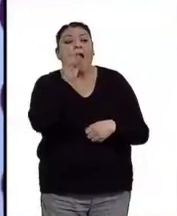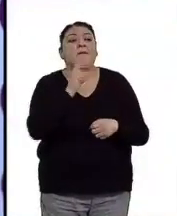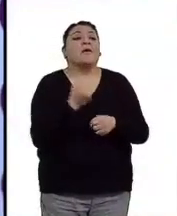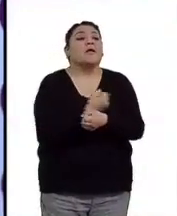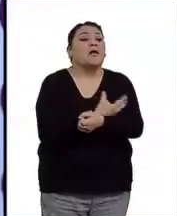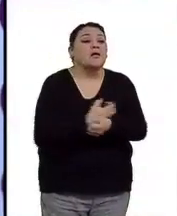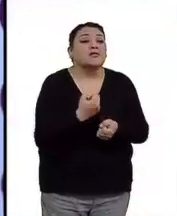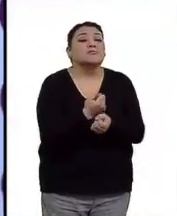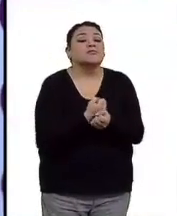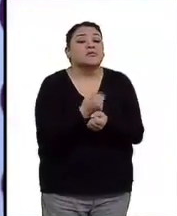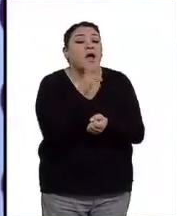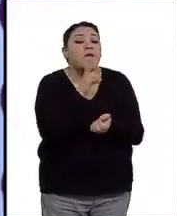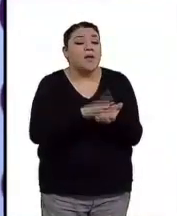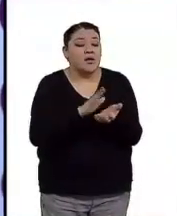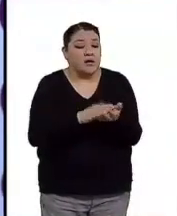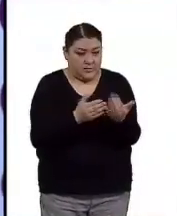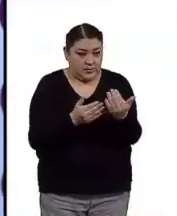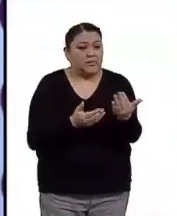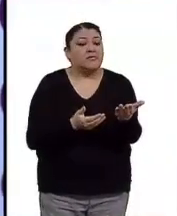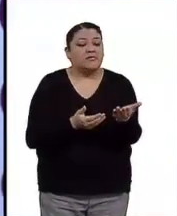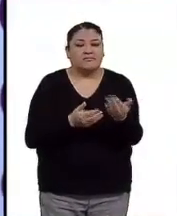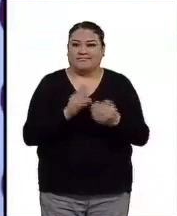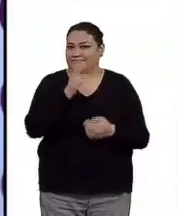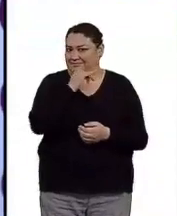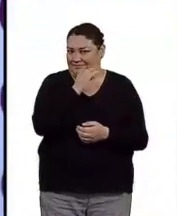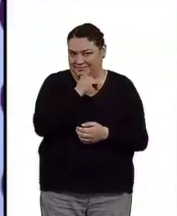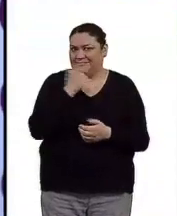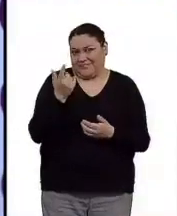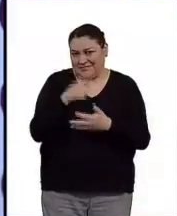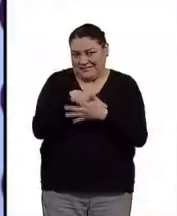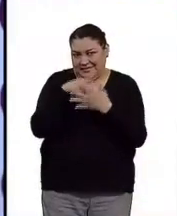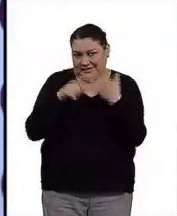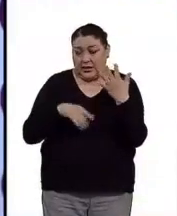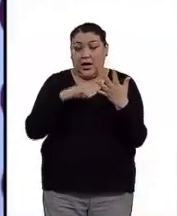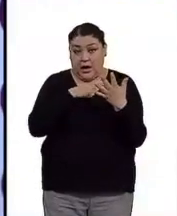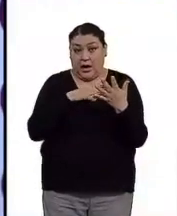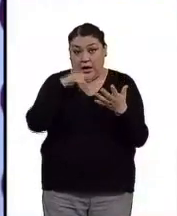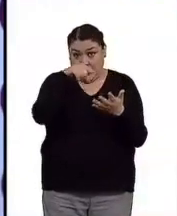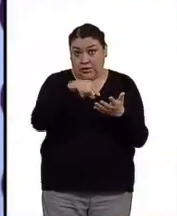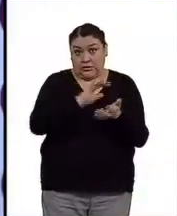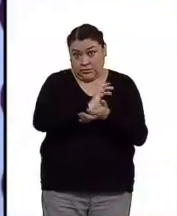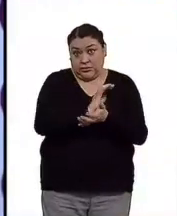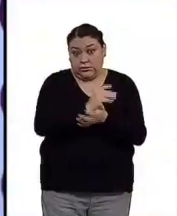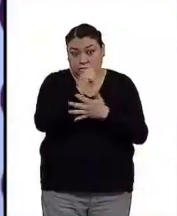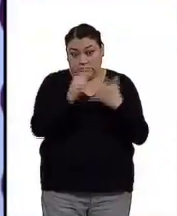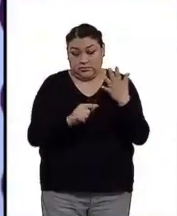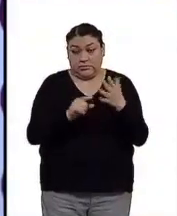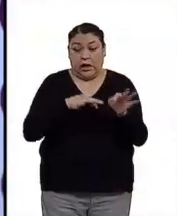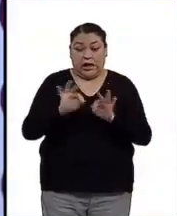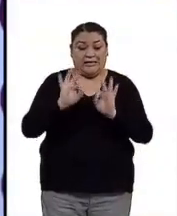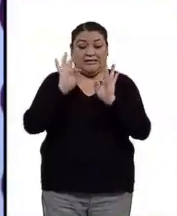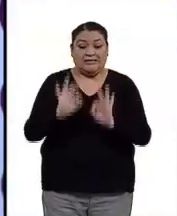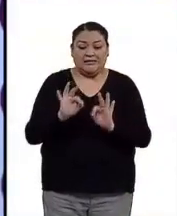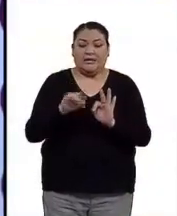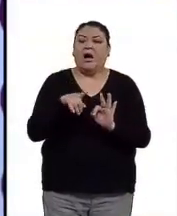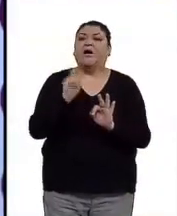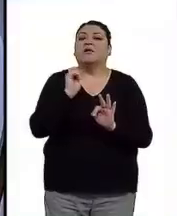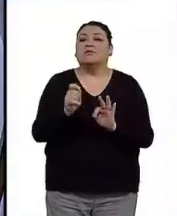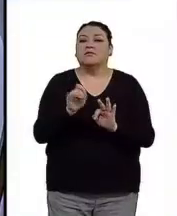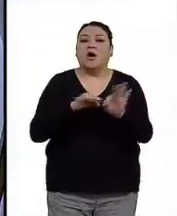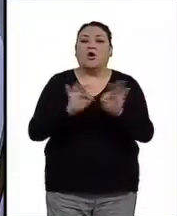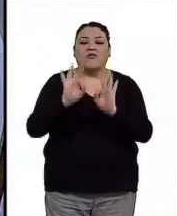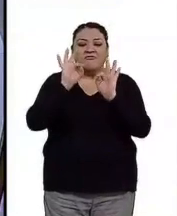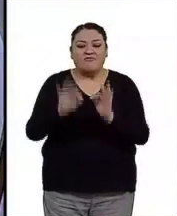embarazo al momento de ingresar a trabajar, ¿no? También esa es una práctica discriminatoria. Entonces, trabajo decente, trabajo digno, es un trabajo